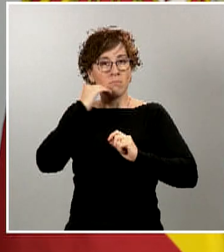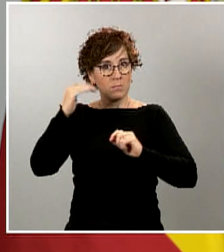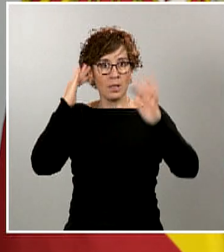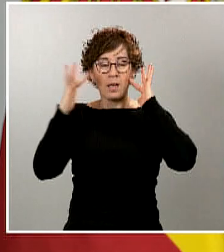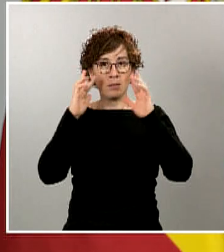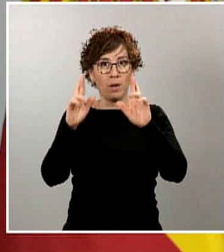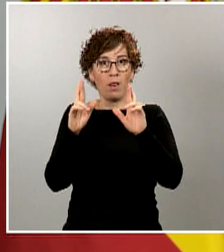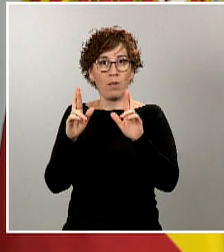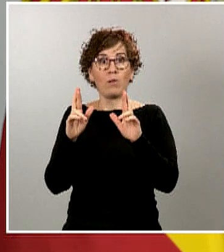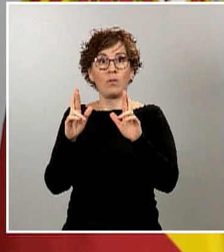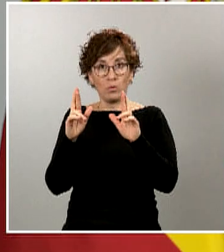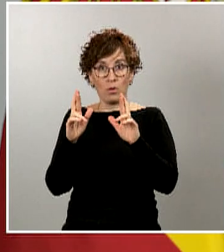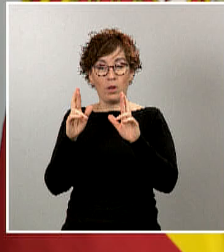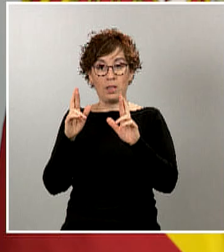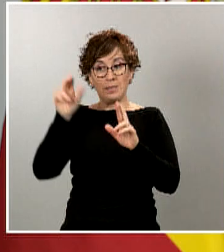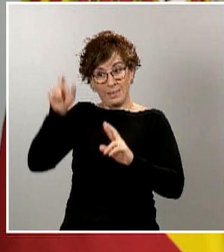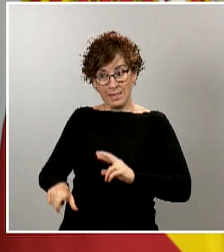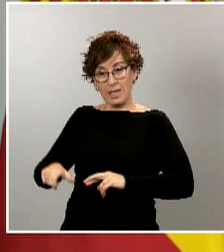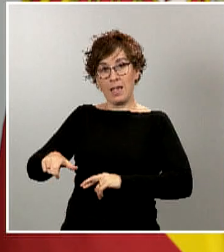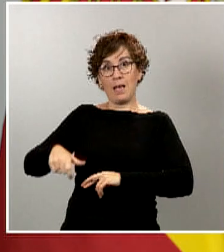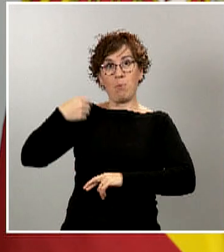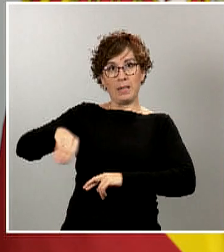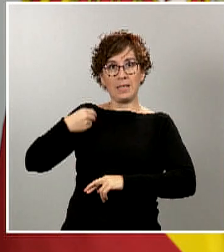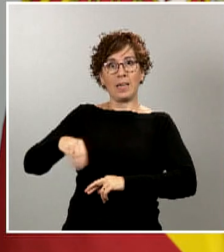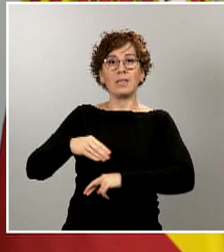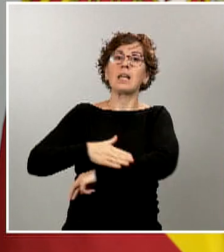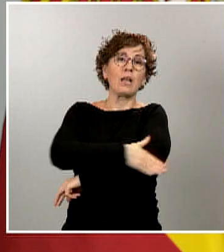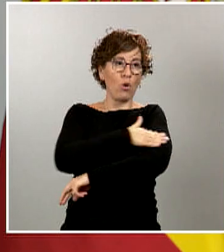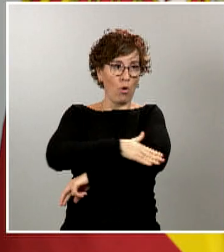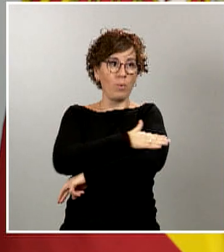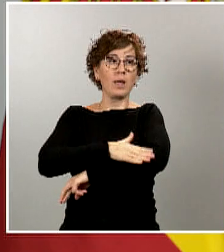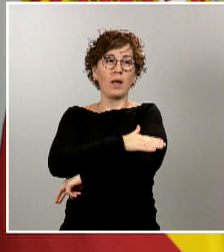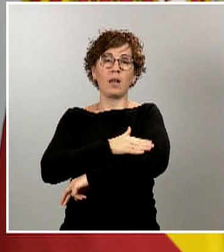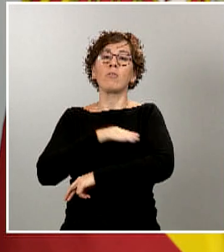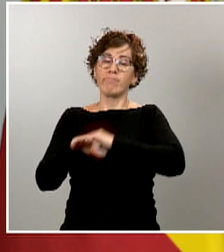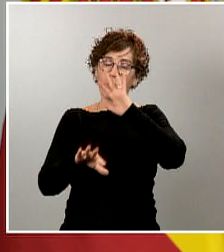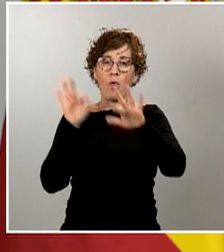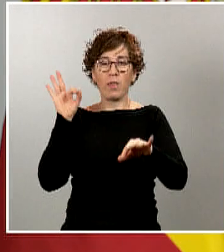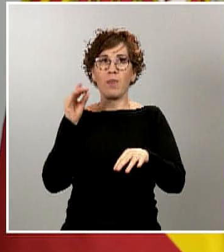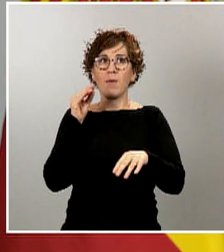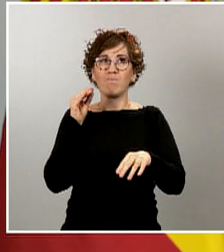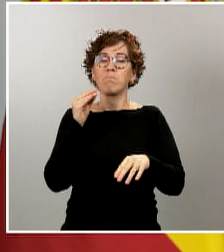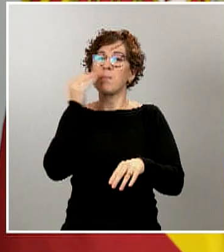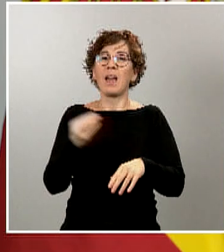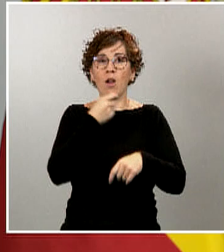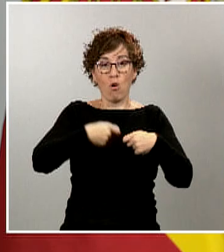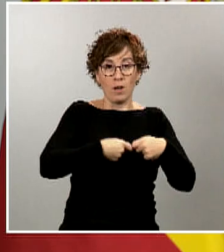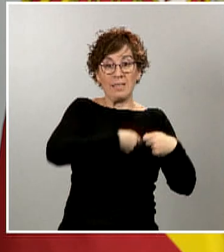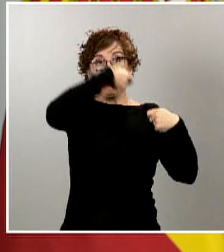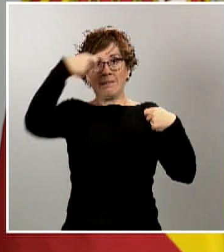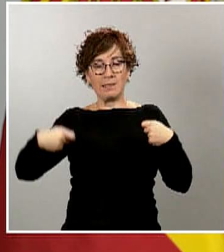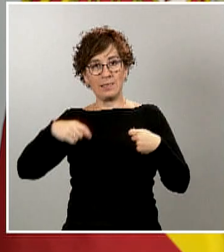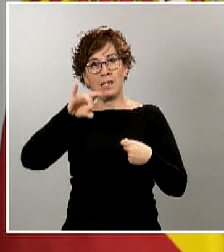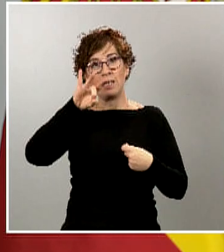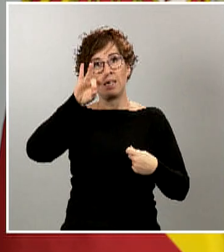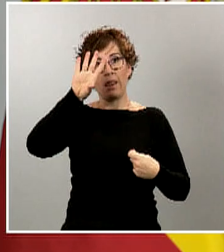su presidente a la cabeza, ha tomado una decisión de una prórroga de 15 días más del estado de alarma, que